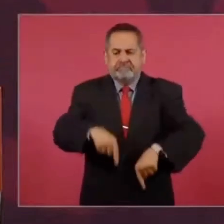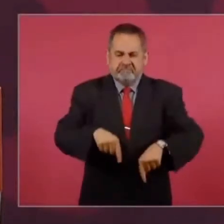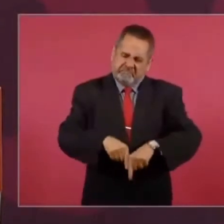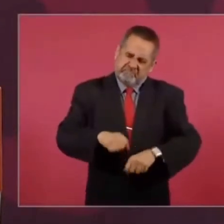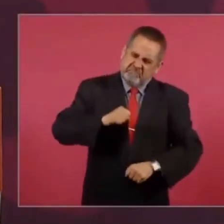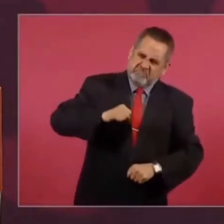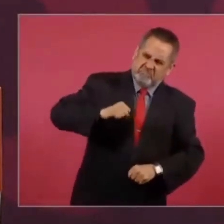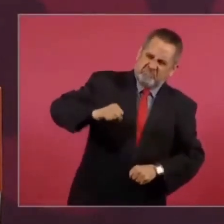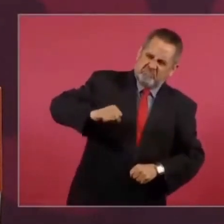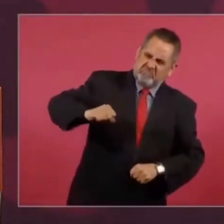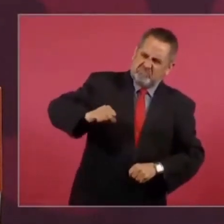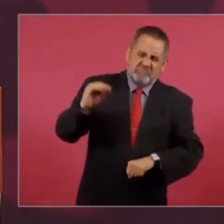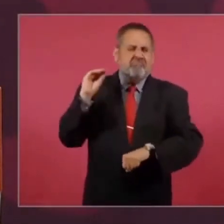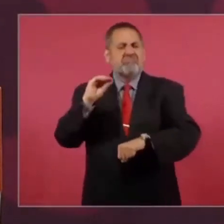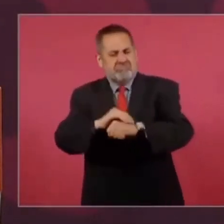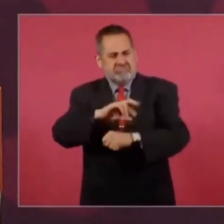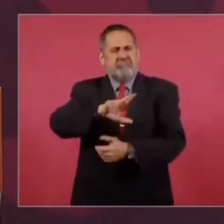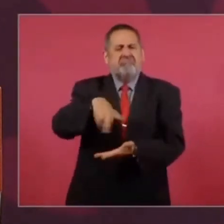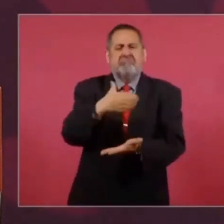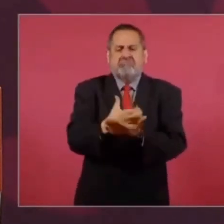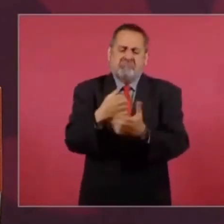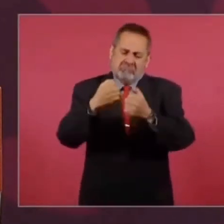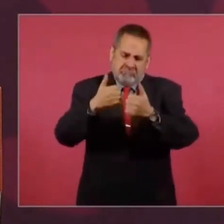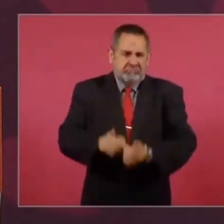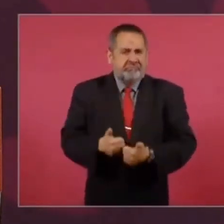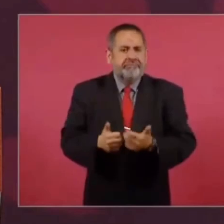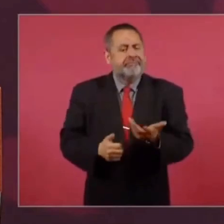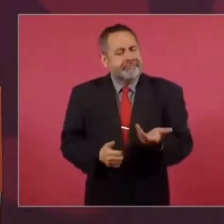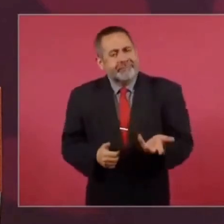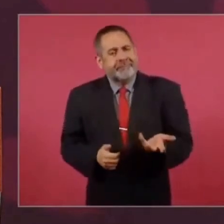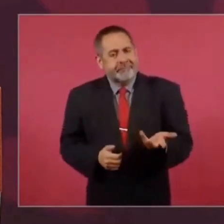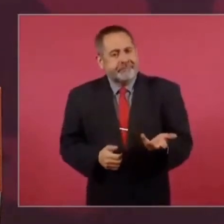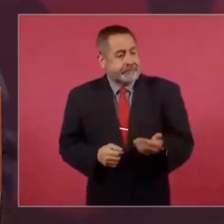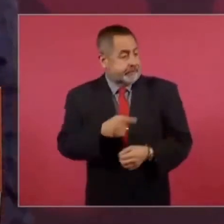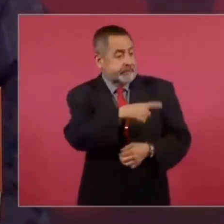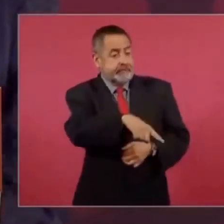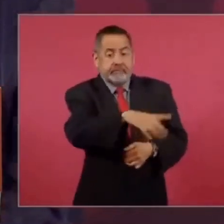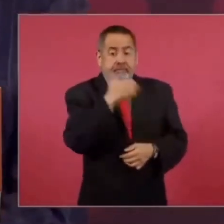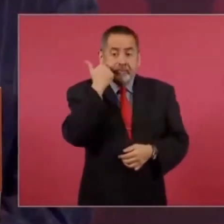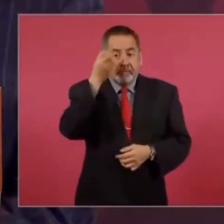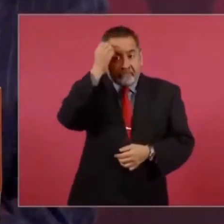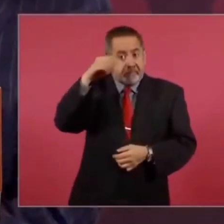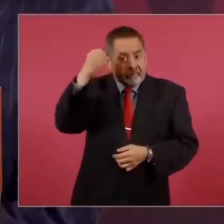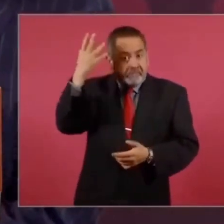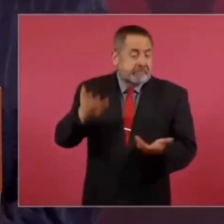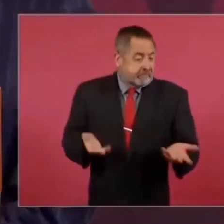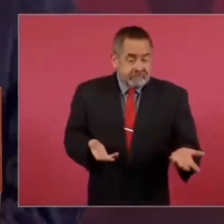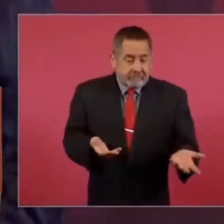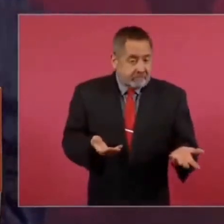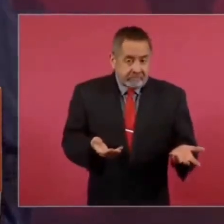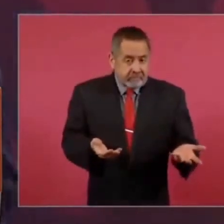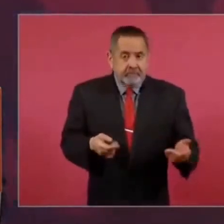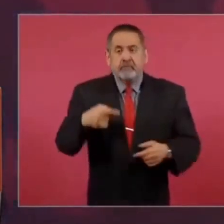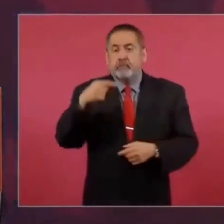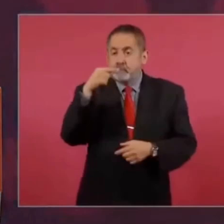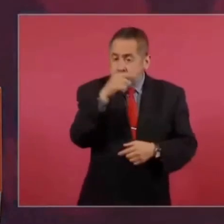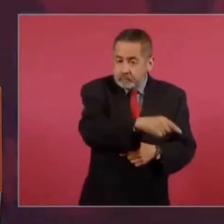república. Pues quisieran también que nos olvidáramos de que los